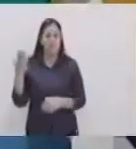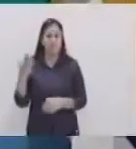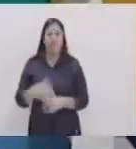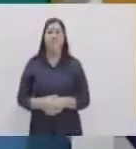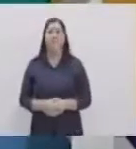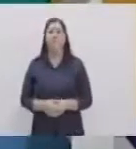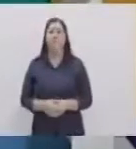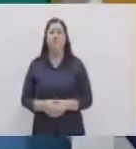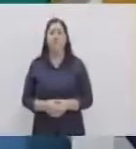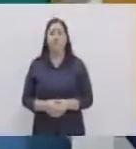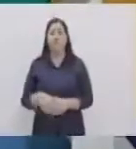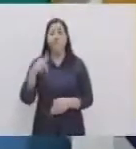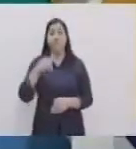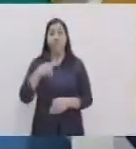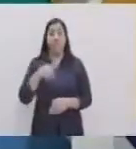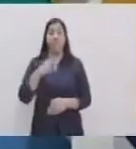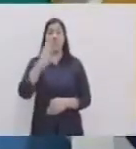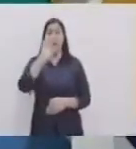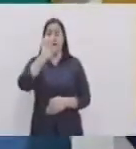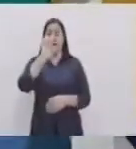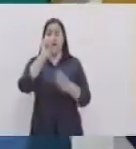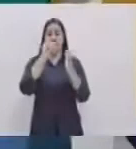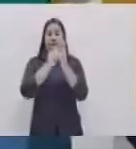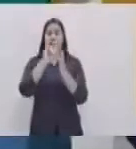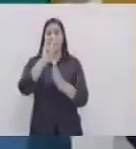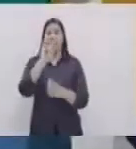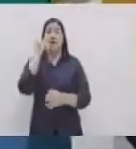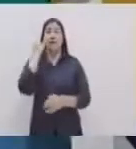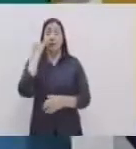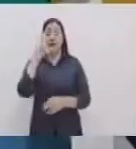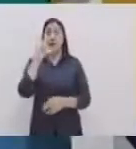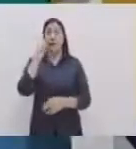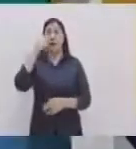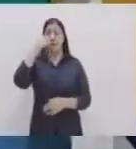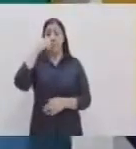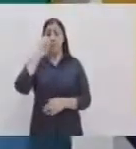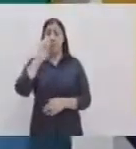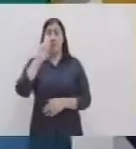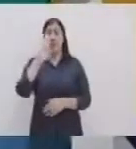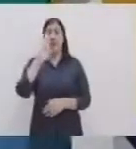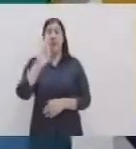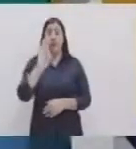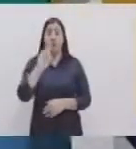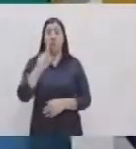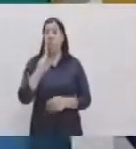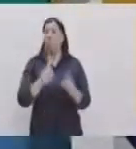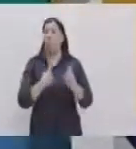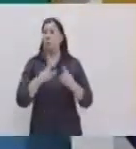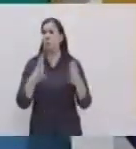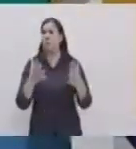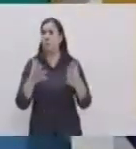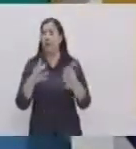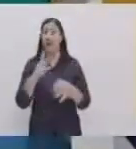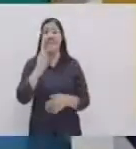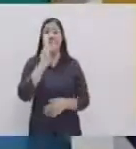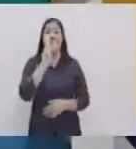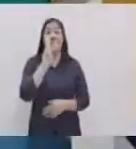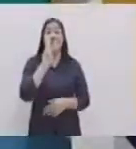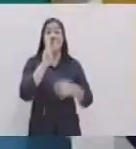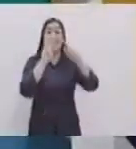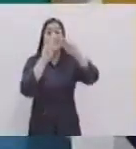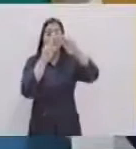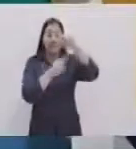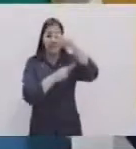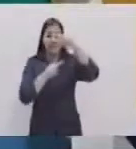de triángulo. Vamos a empezar con el triángulo equilátero. Como nosotros sabemos, el triángulo equilátero es aquel que tiene tres lados